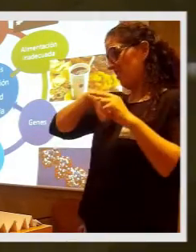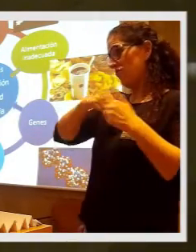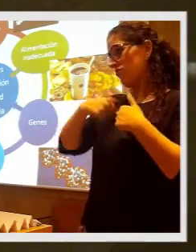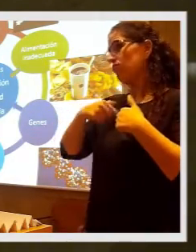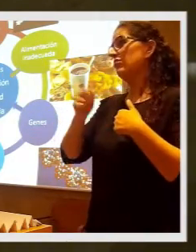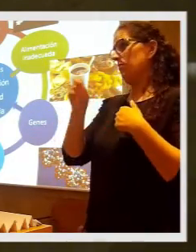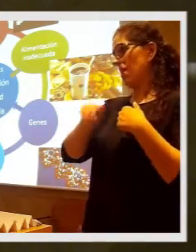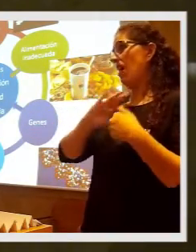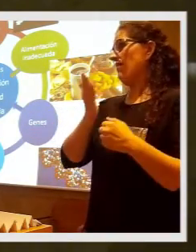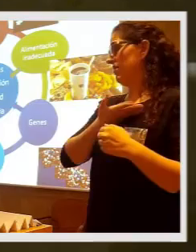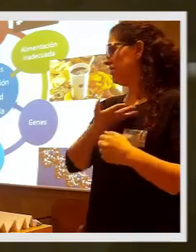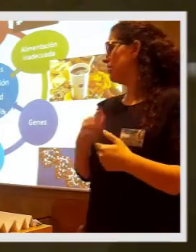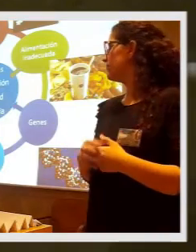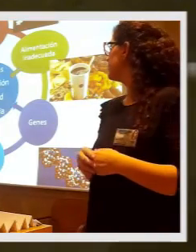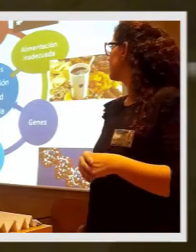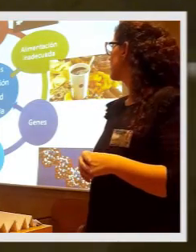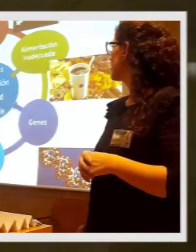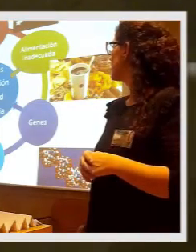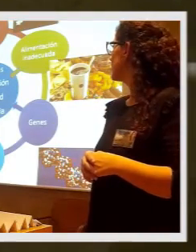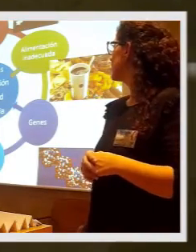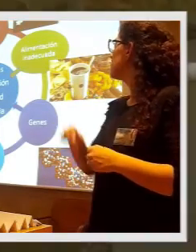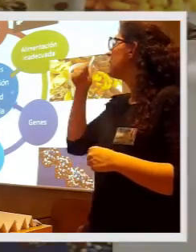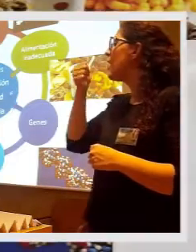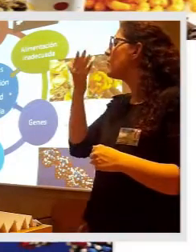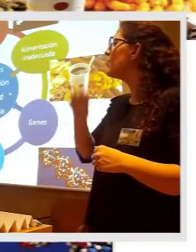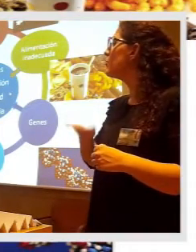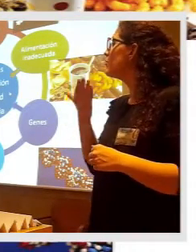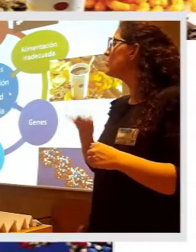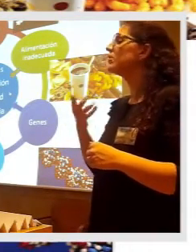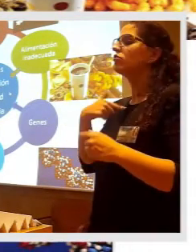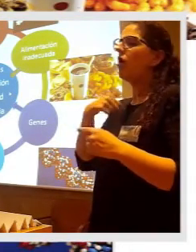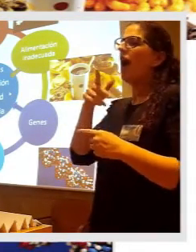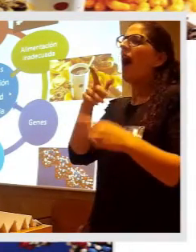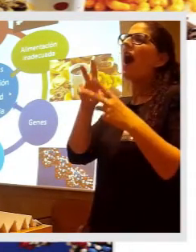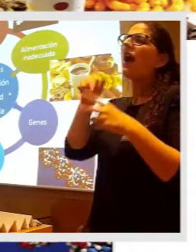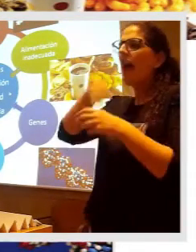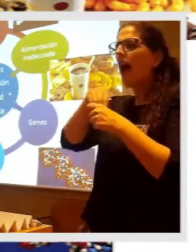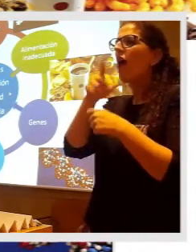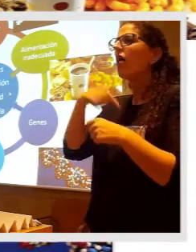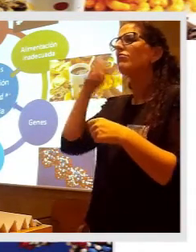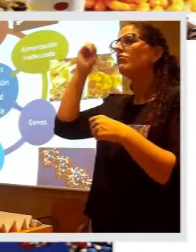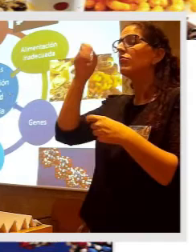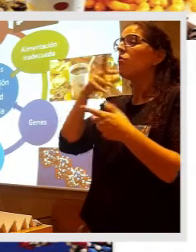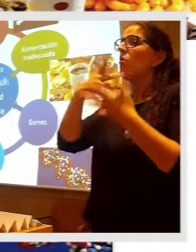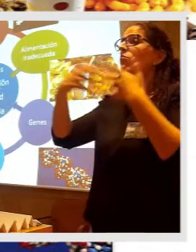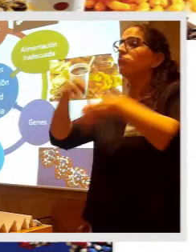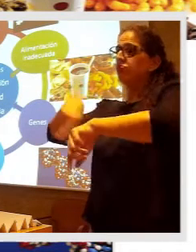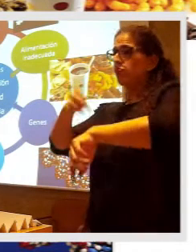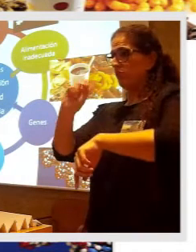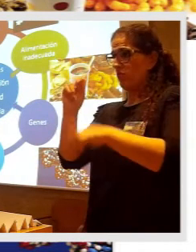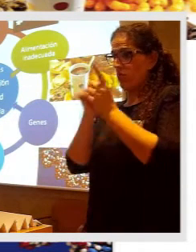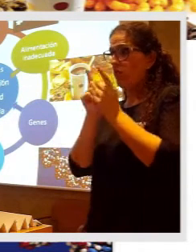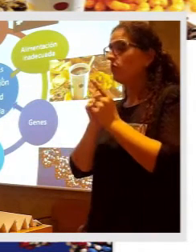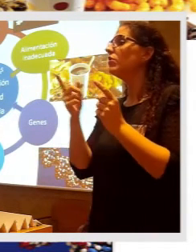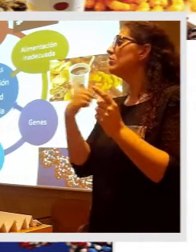¿no? Como vemos, fundamentalmente los más importantes, los que hablaré someramente porque nos disponemos de demasiado tiempo, son algo que ya